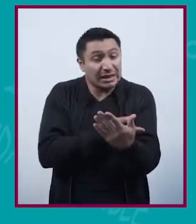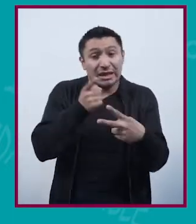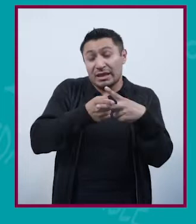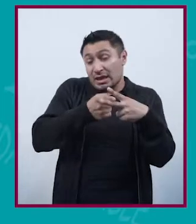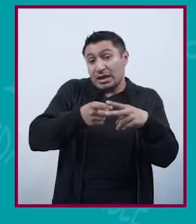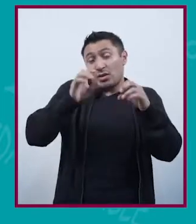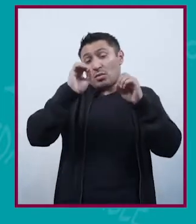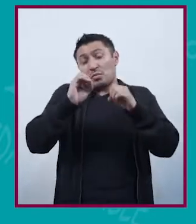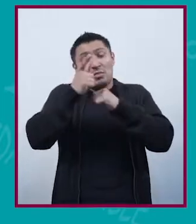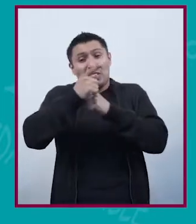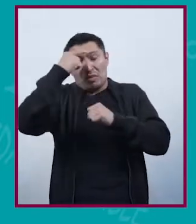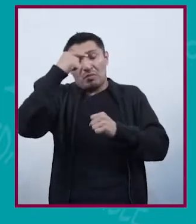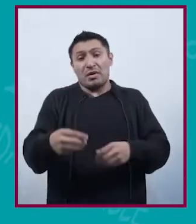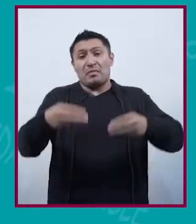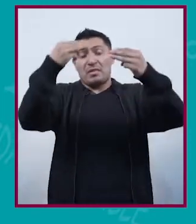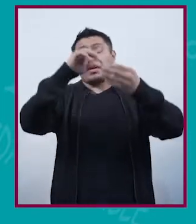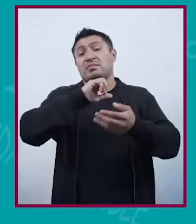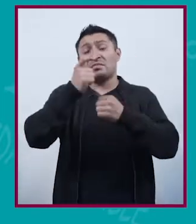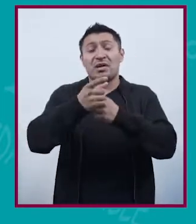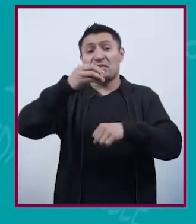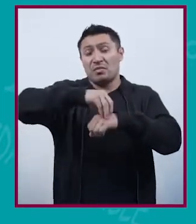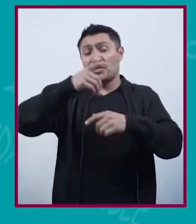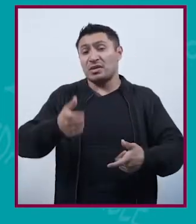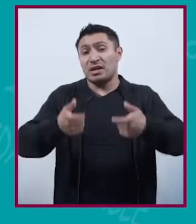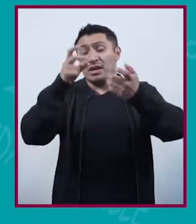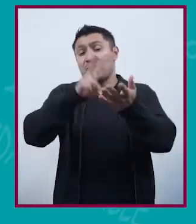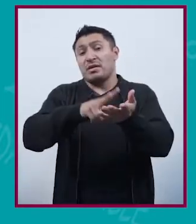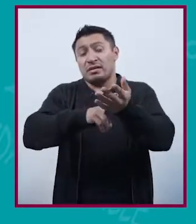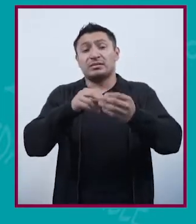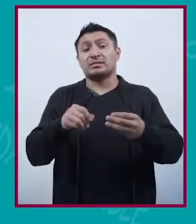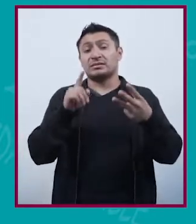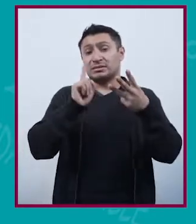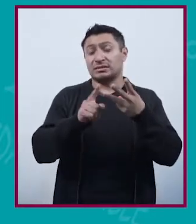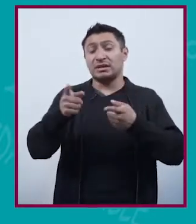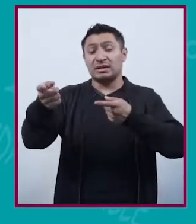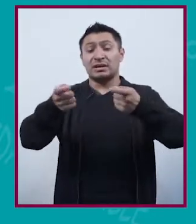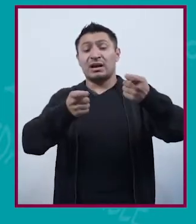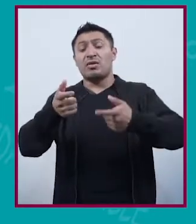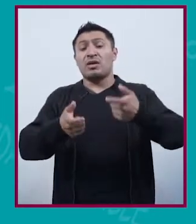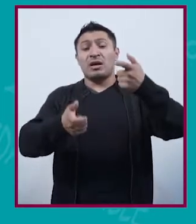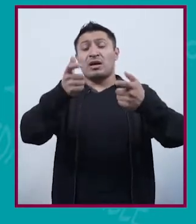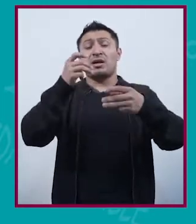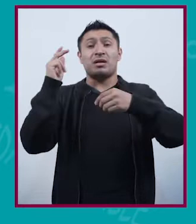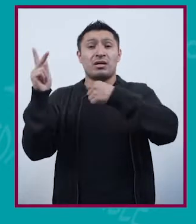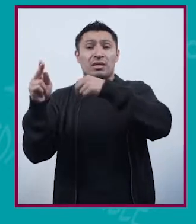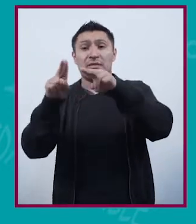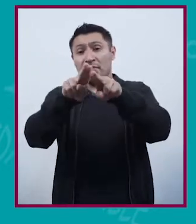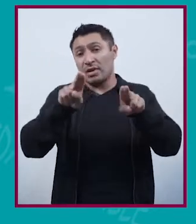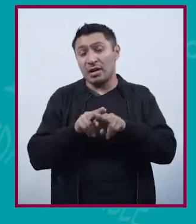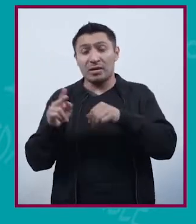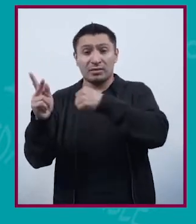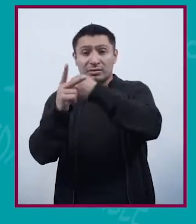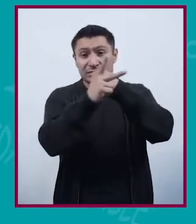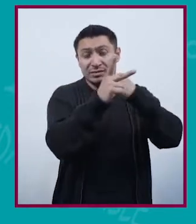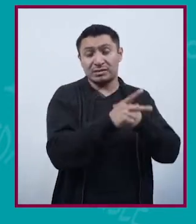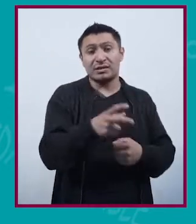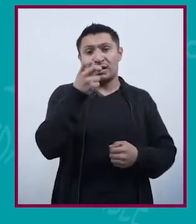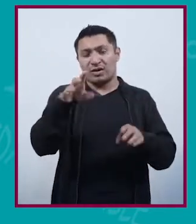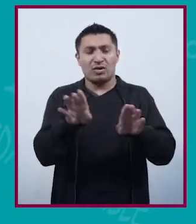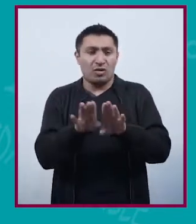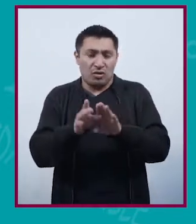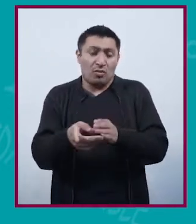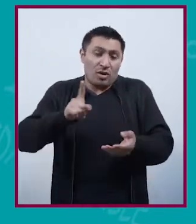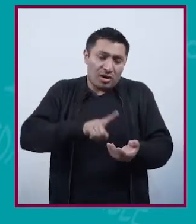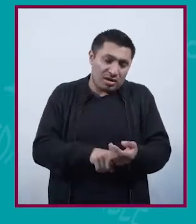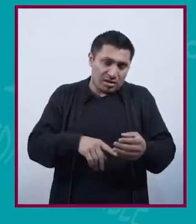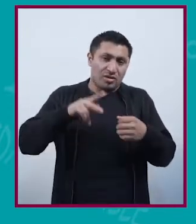decir, para fijar los precios en un mercado determinado. 3. Regular las economías de las naciones. Esto a través de